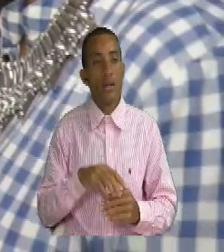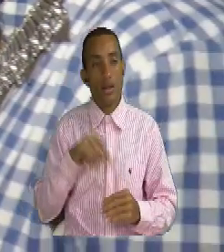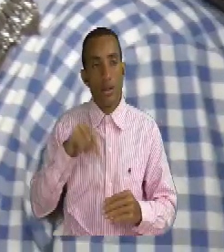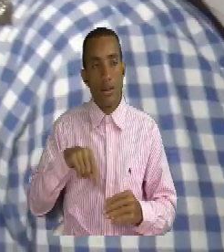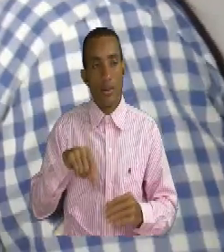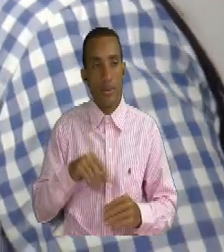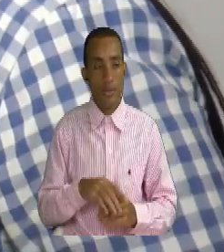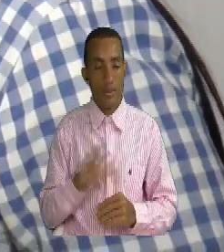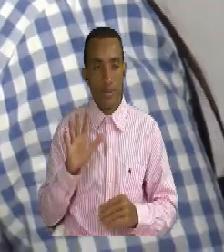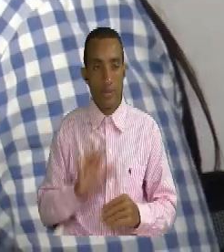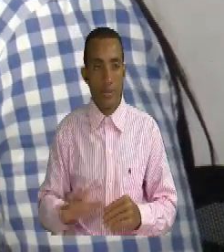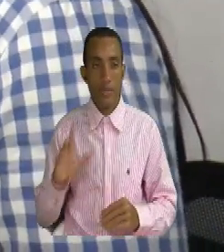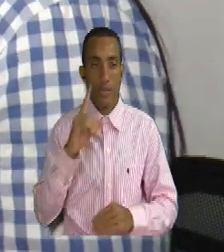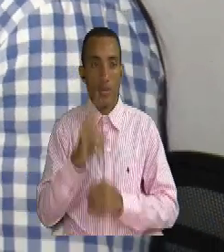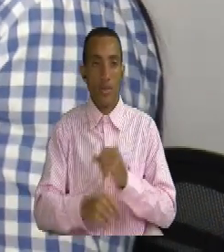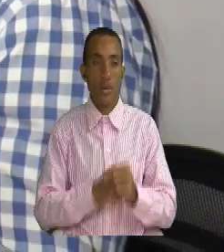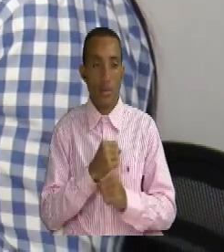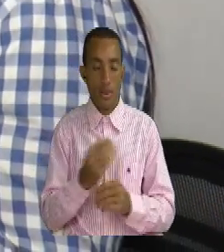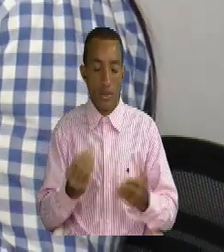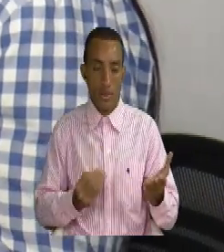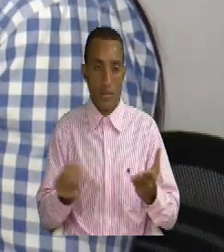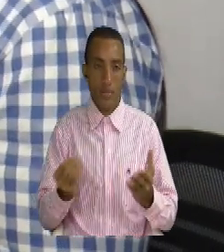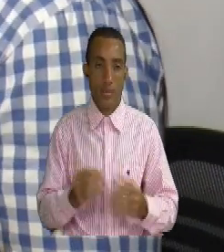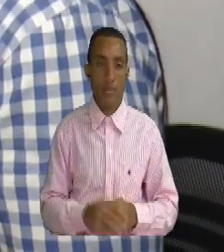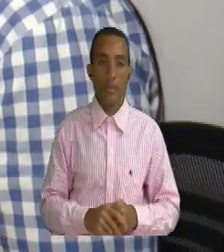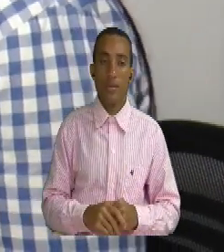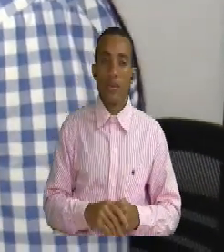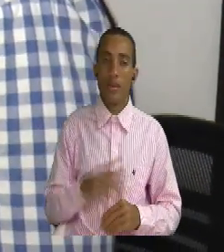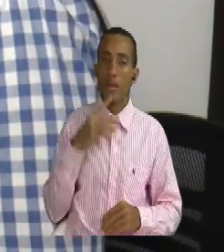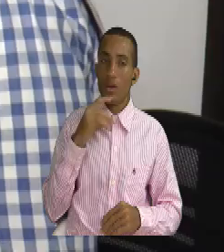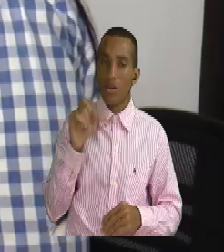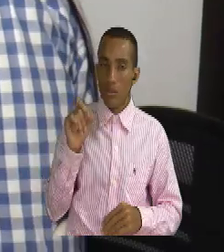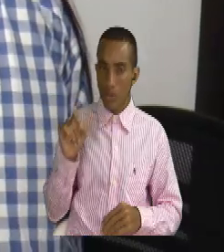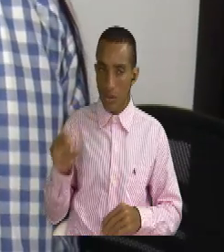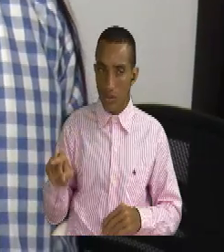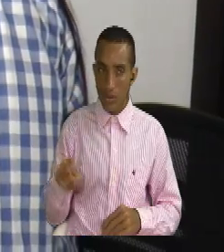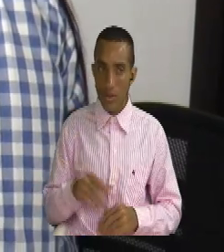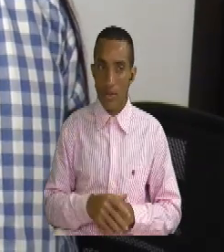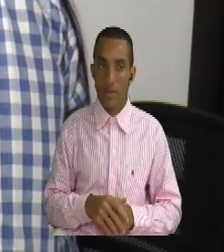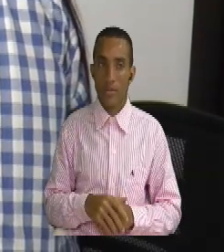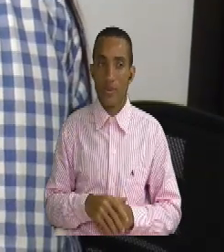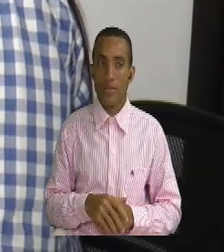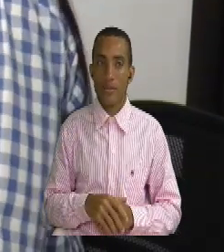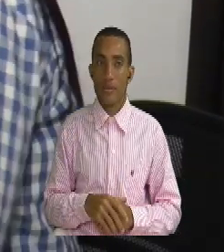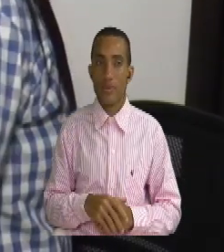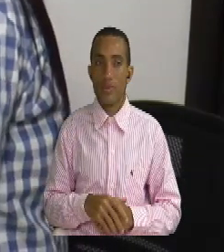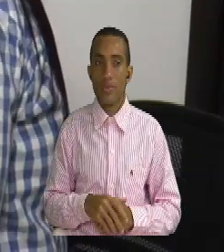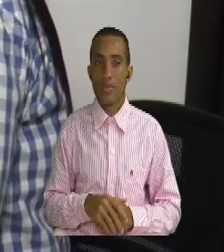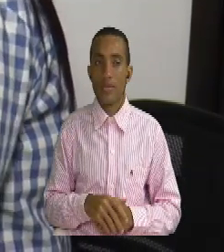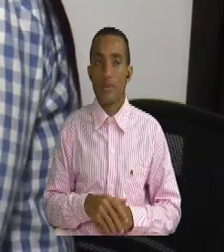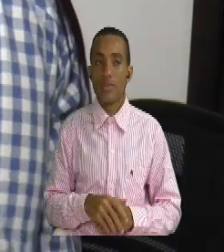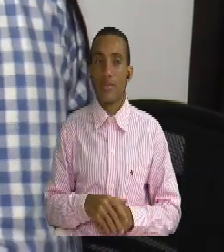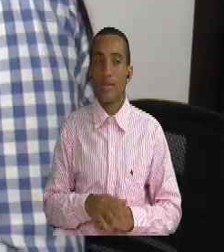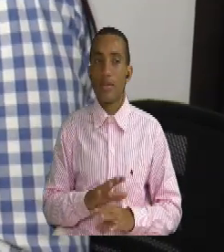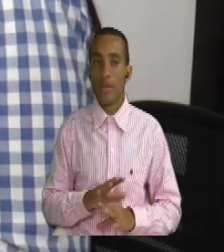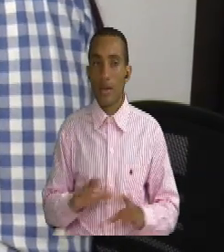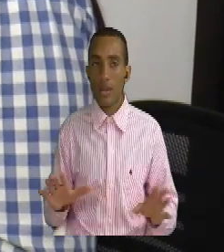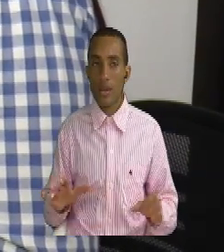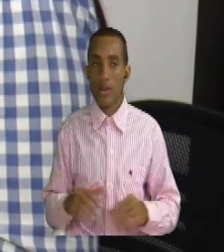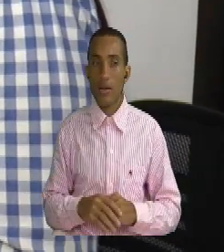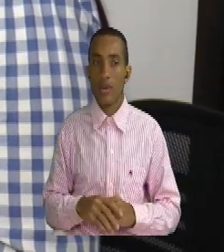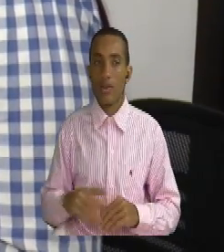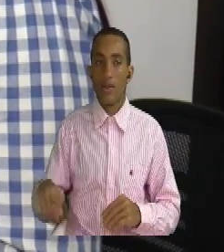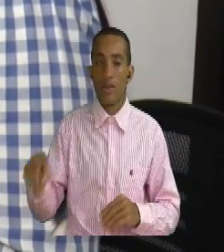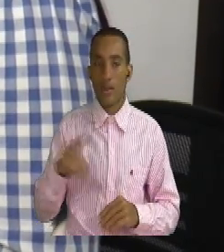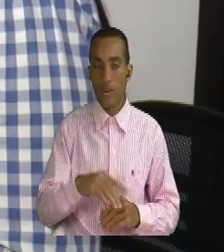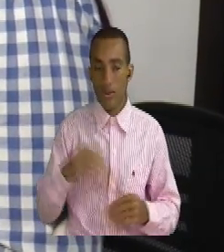servicio de ustedes. Bueno, doctora, hay una pregunta obligada y es precisamente por si no es así, para crear